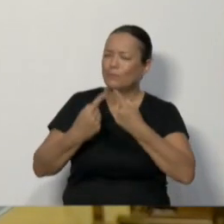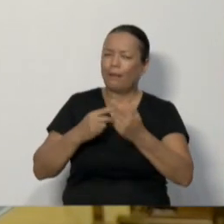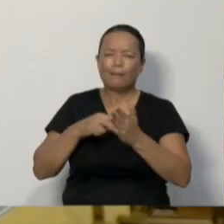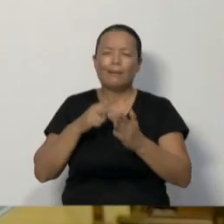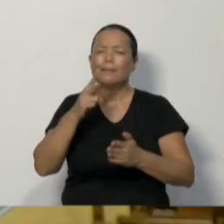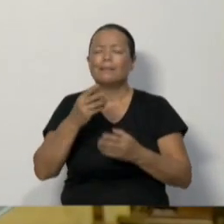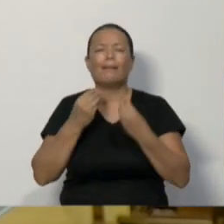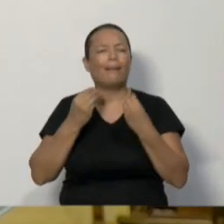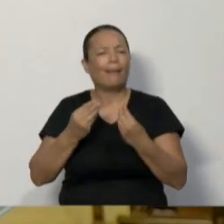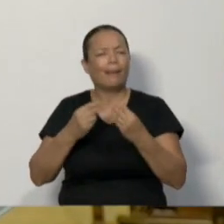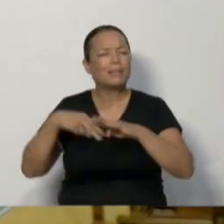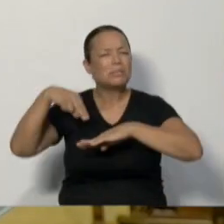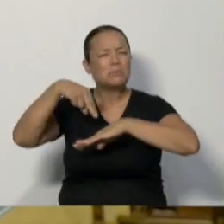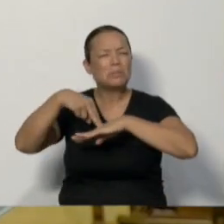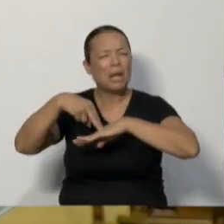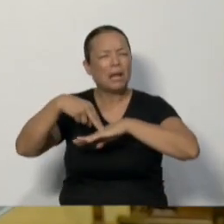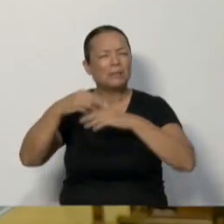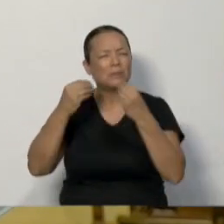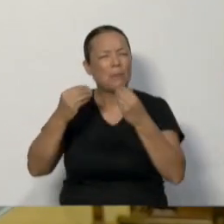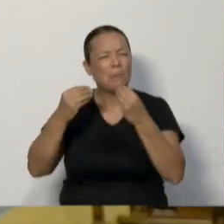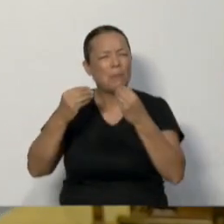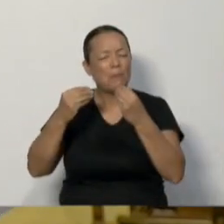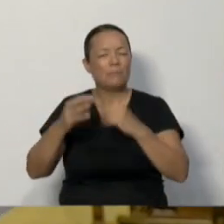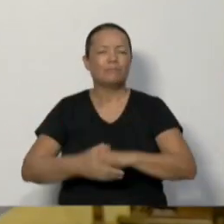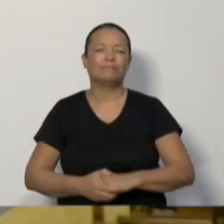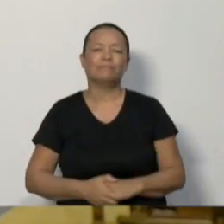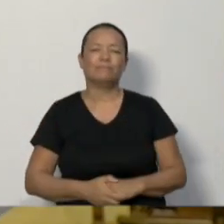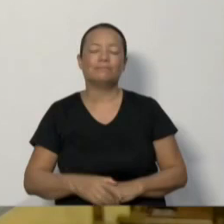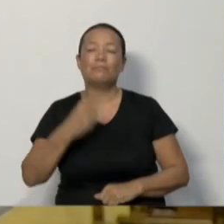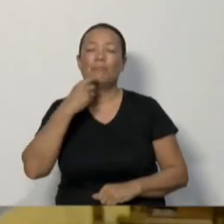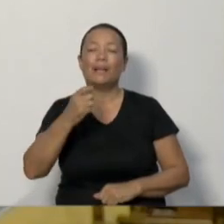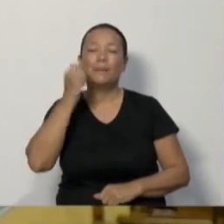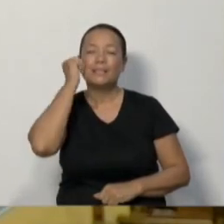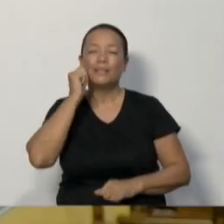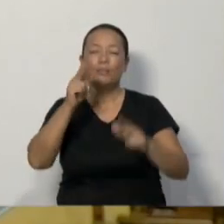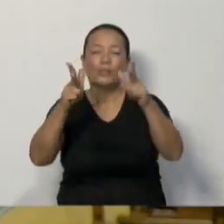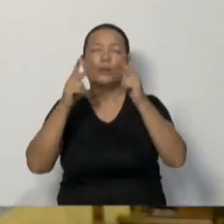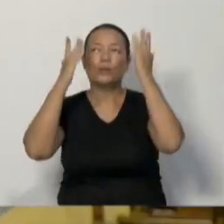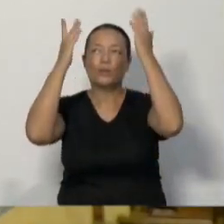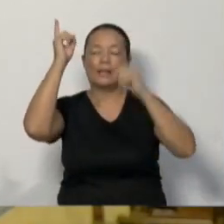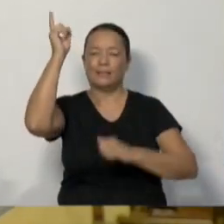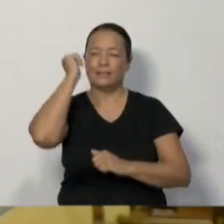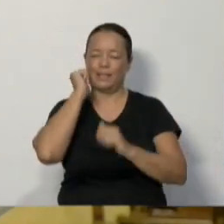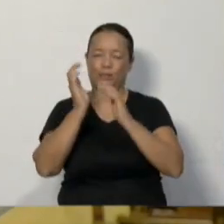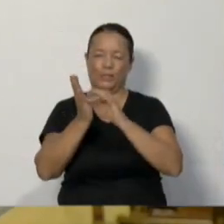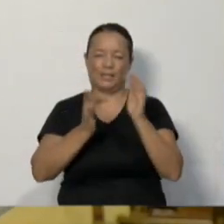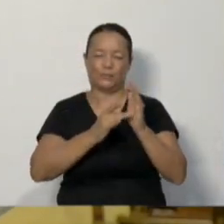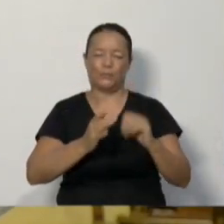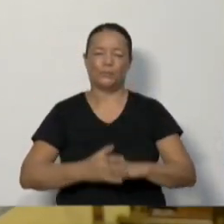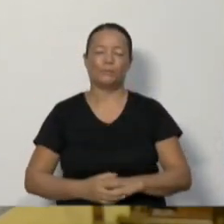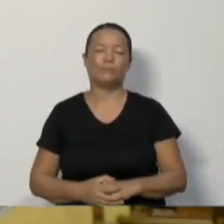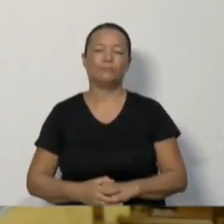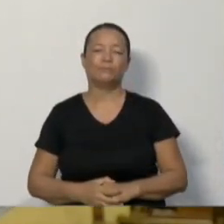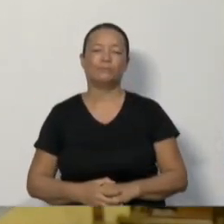qué significaría resucitar de entre los muertos. Palabra del Señor. Gloria a ti,